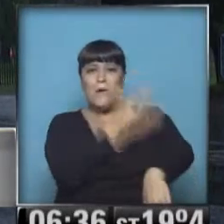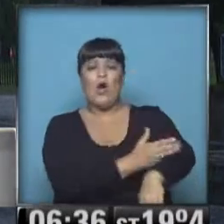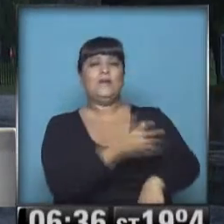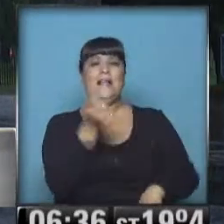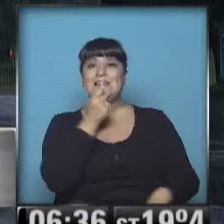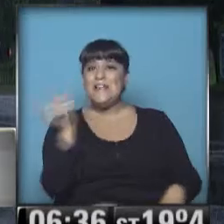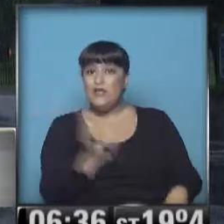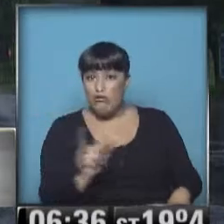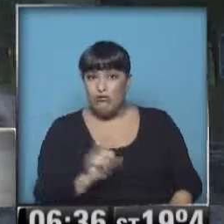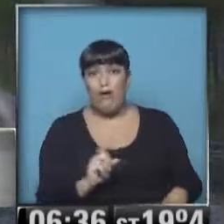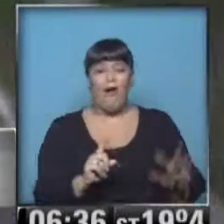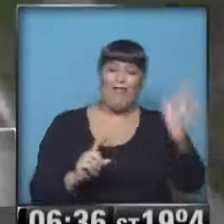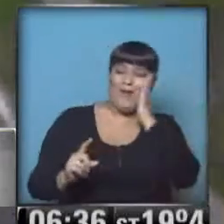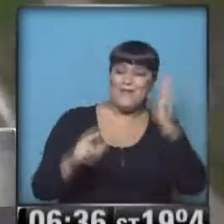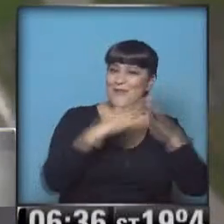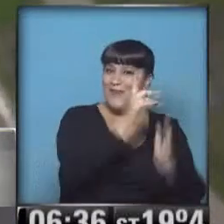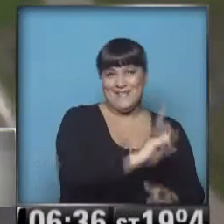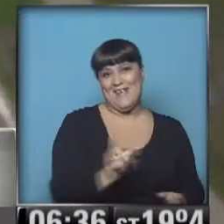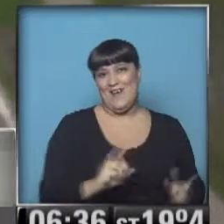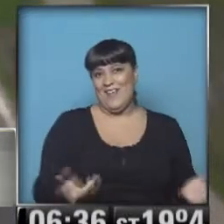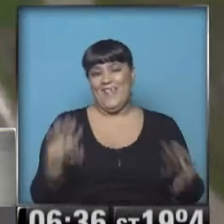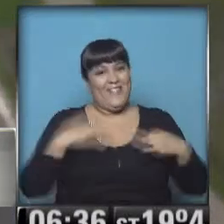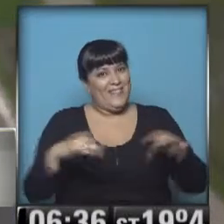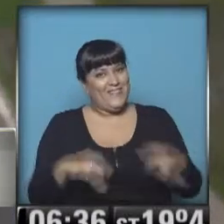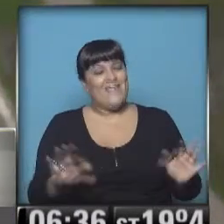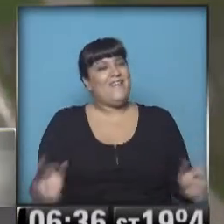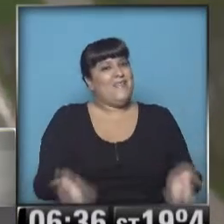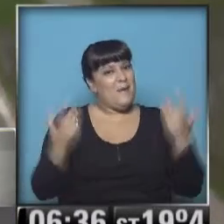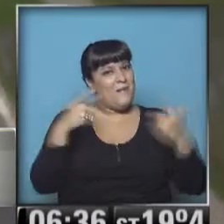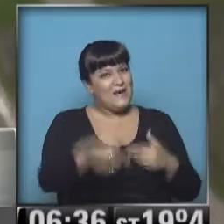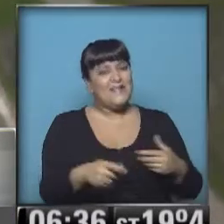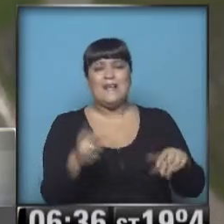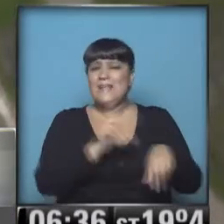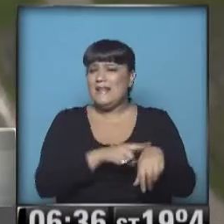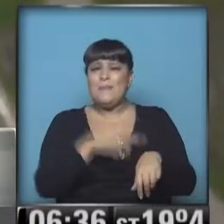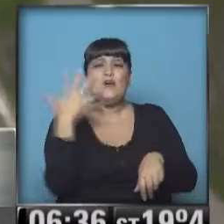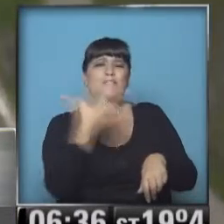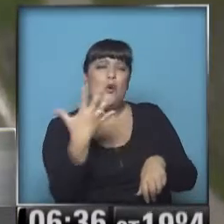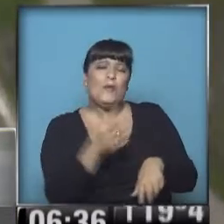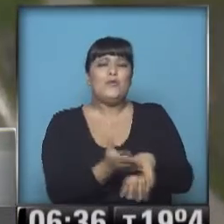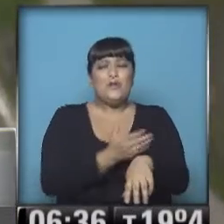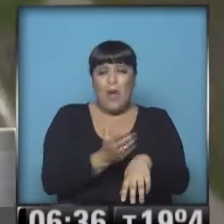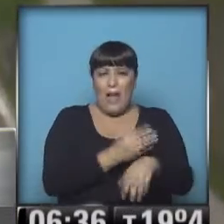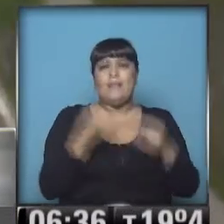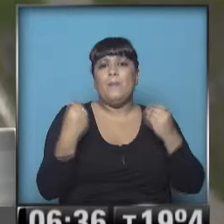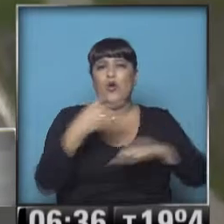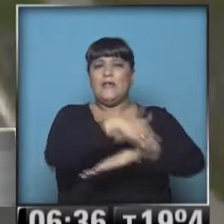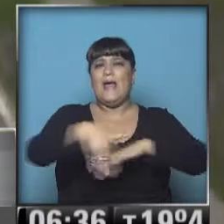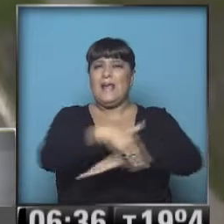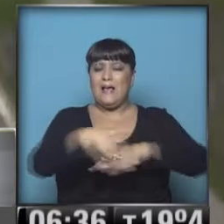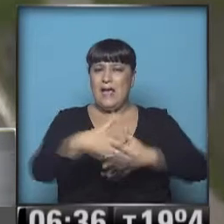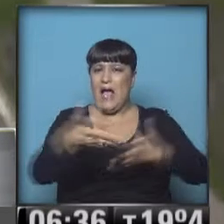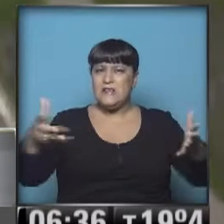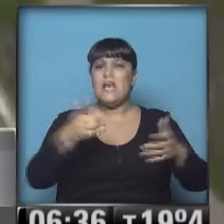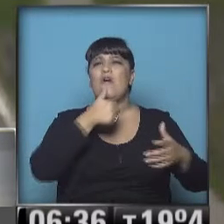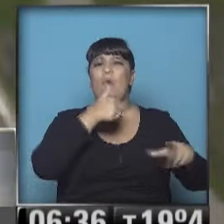eso es porque no dormiste en tu casa. Dale, levantate y salí con tiempo por lo menos 5 minutitos antes. Hay varias calles anegadas. Ay, no